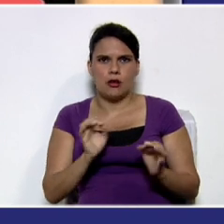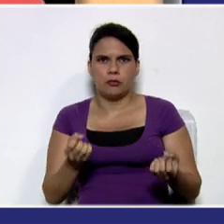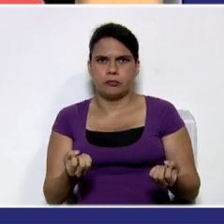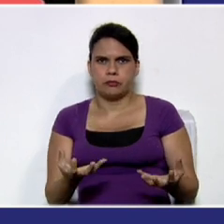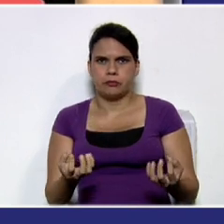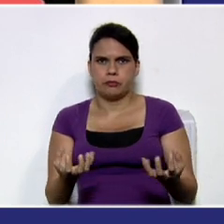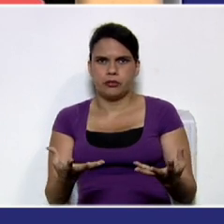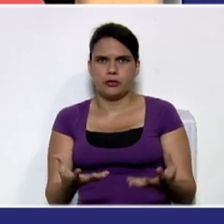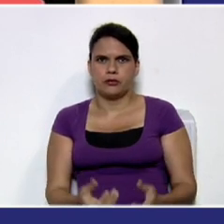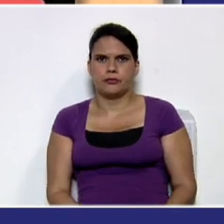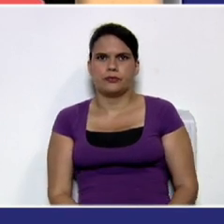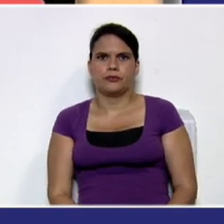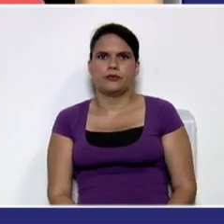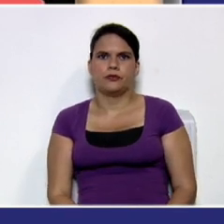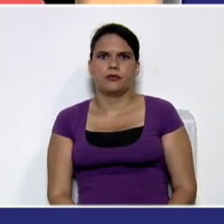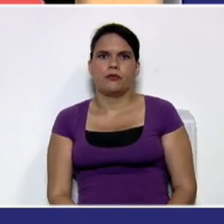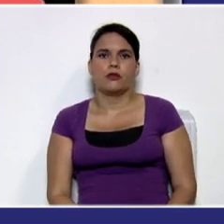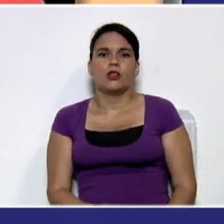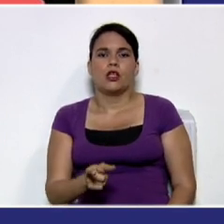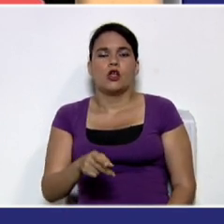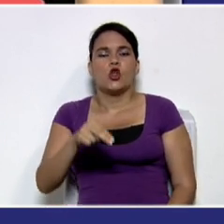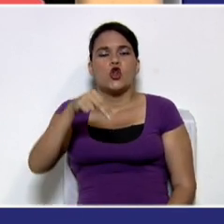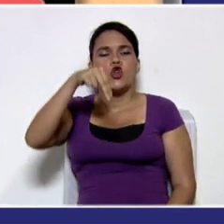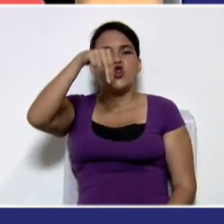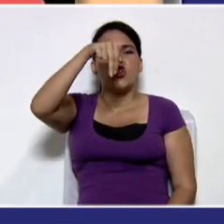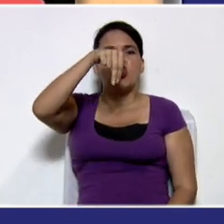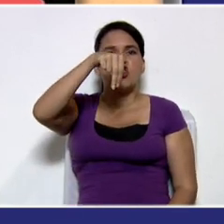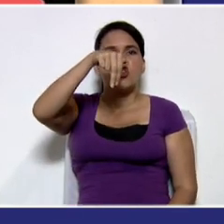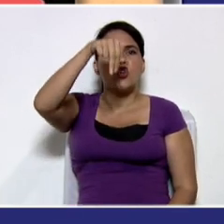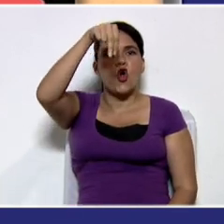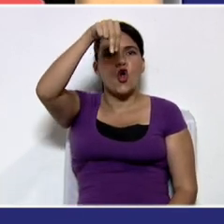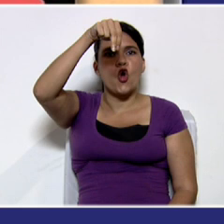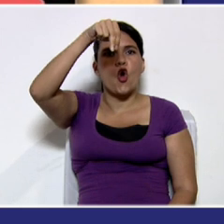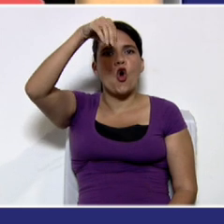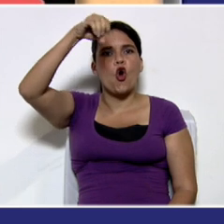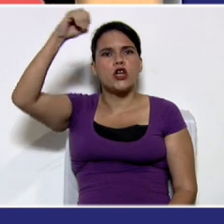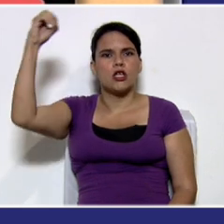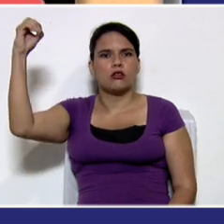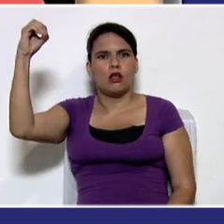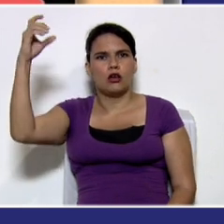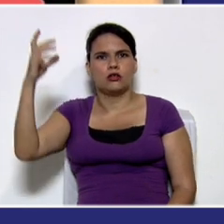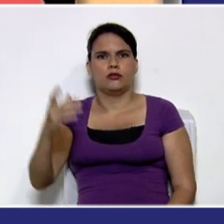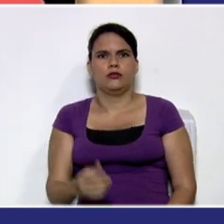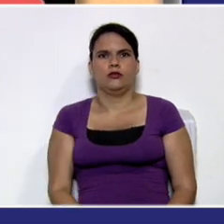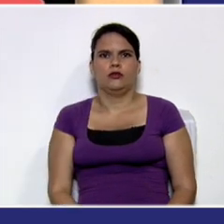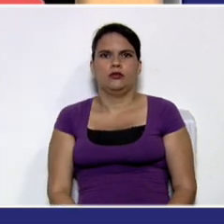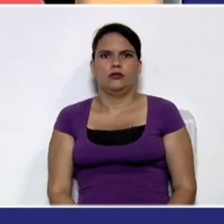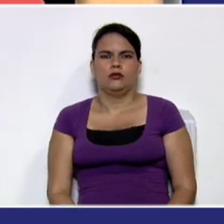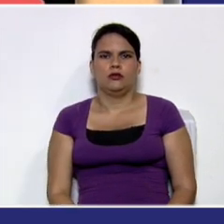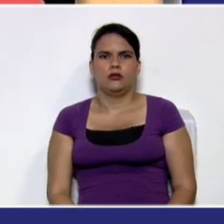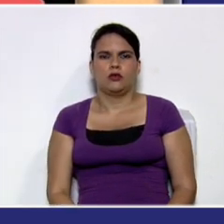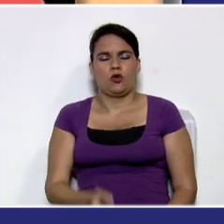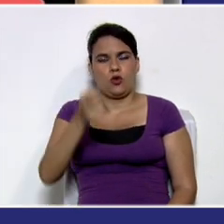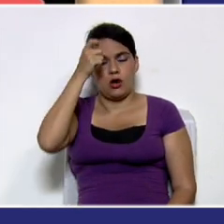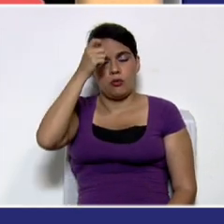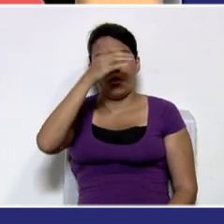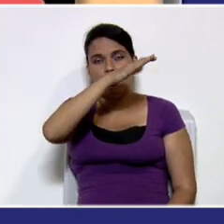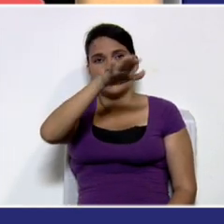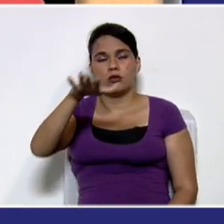finalmente tenemos lo que es la región nororiental, que corresponde a los estados Anzoátegui, Monagas y Sucre, con una población también